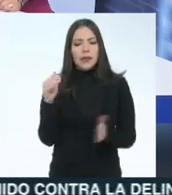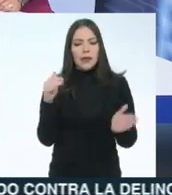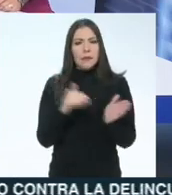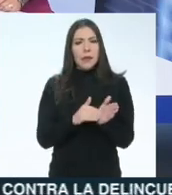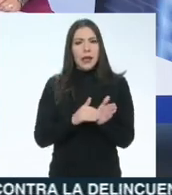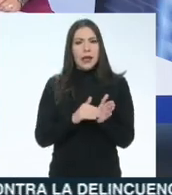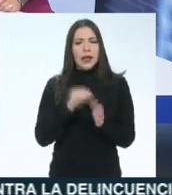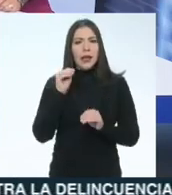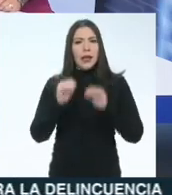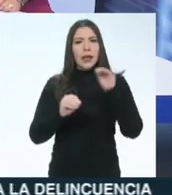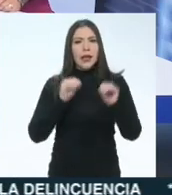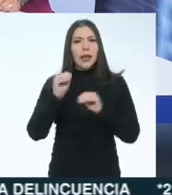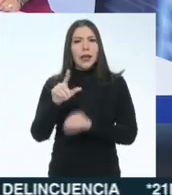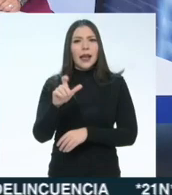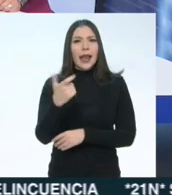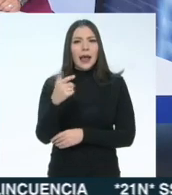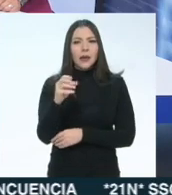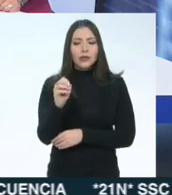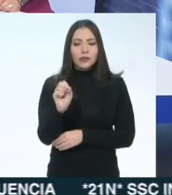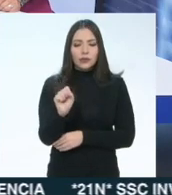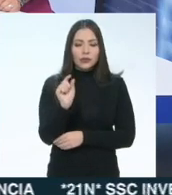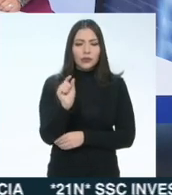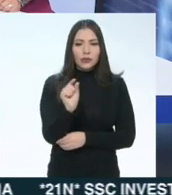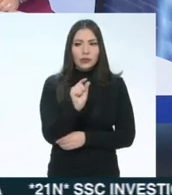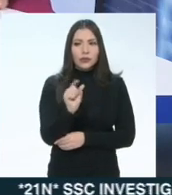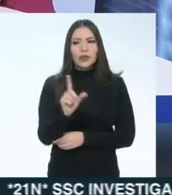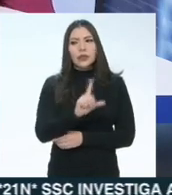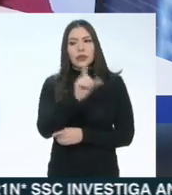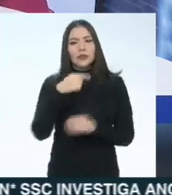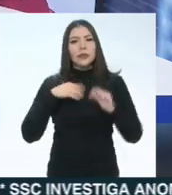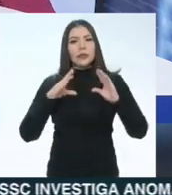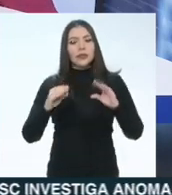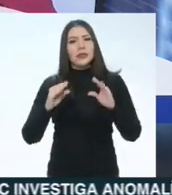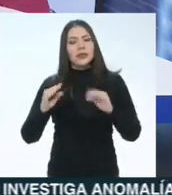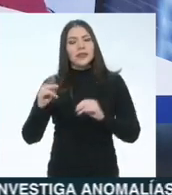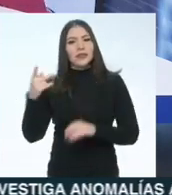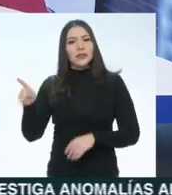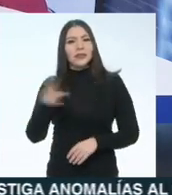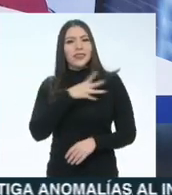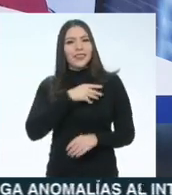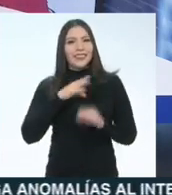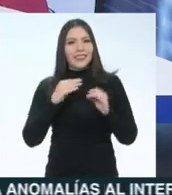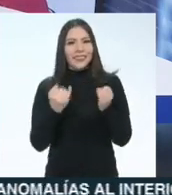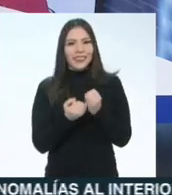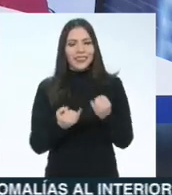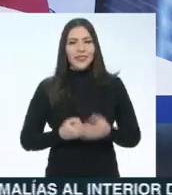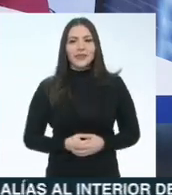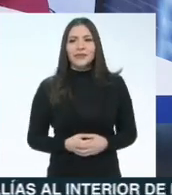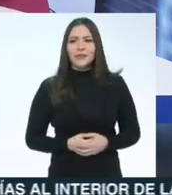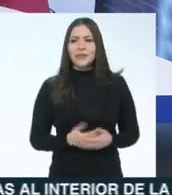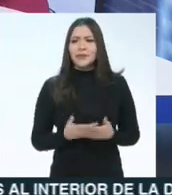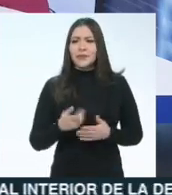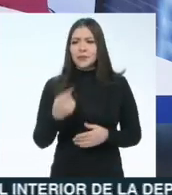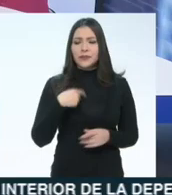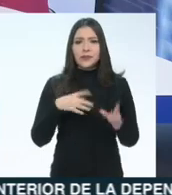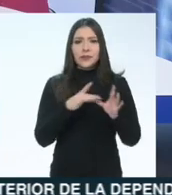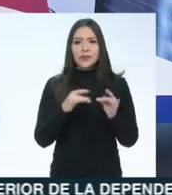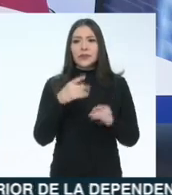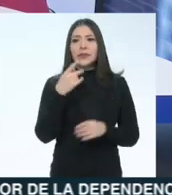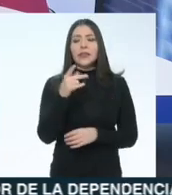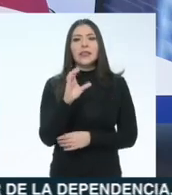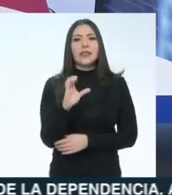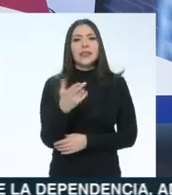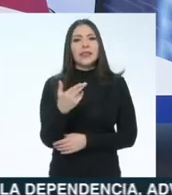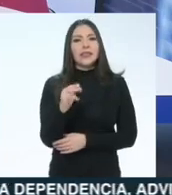cada uno, Sí. o sea, es una creatividad. Al rato me Es pongo a practicar con increíble. Diego. Sí. Oye, Vianey, no nos habías contado No, no. que va a ser papá Chicharito.